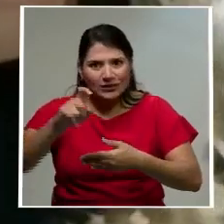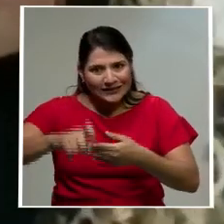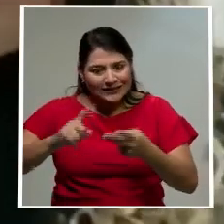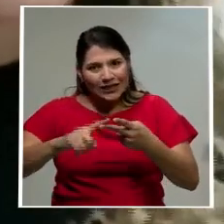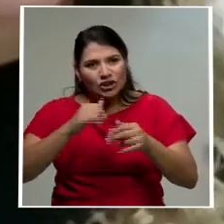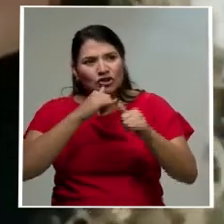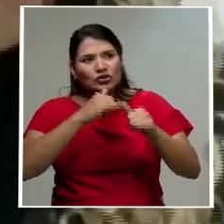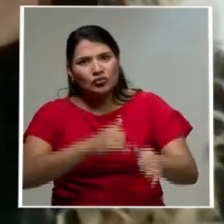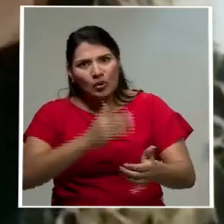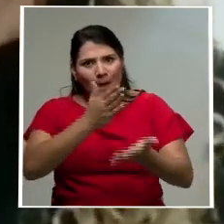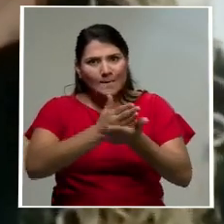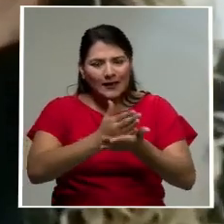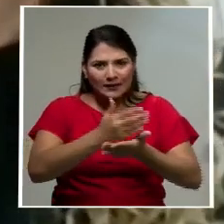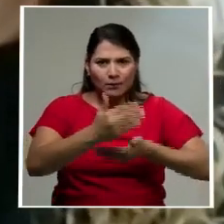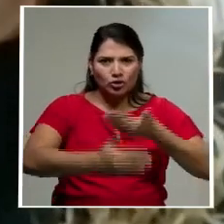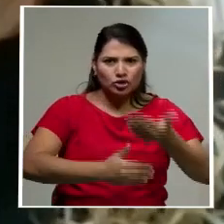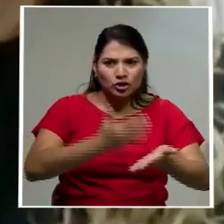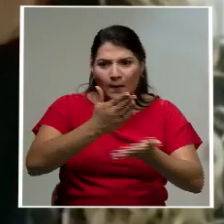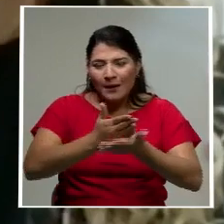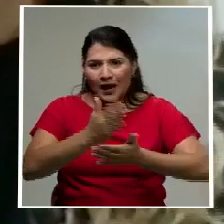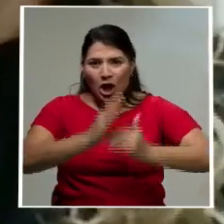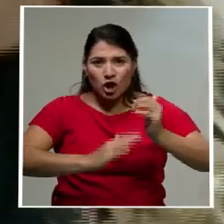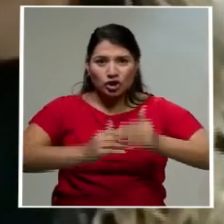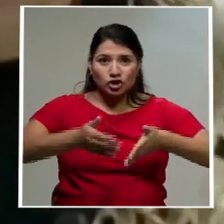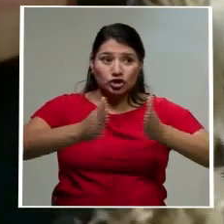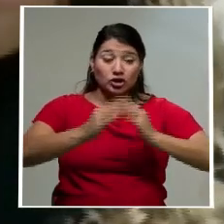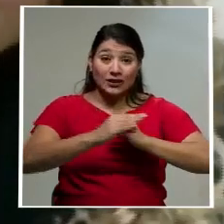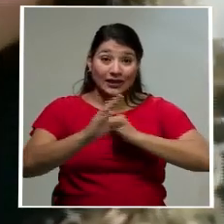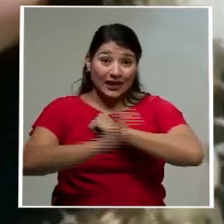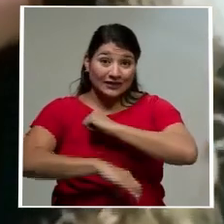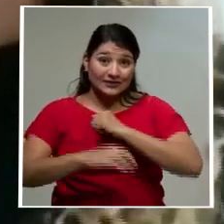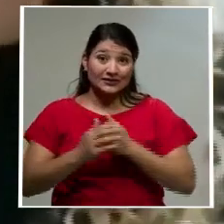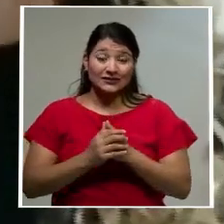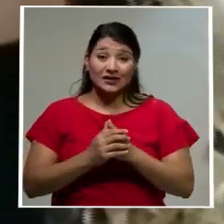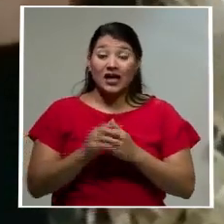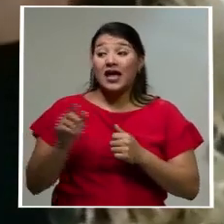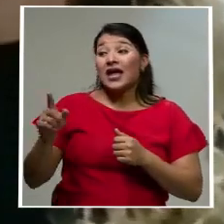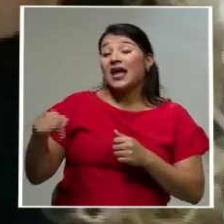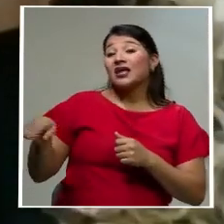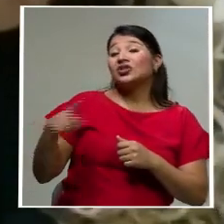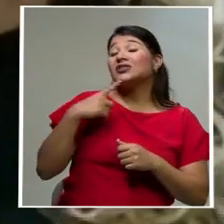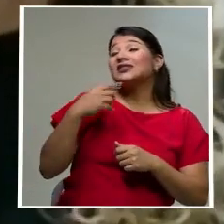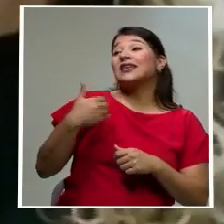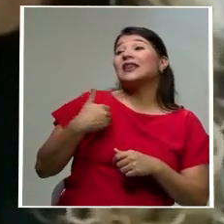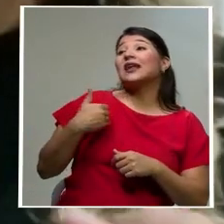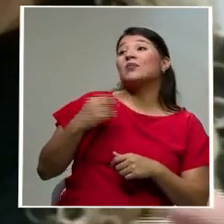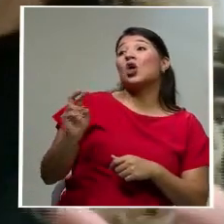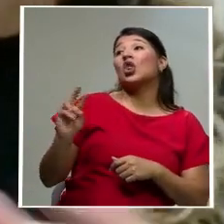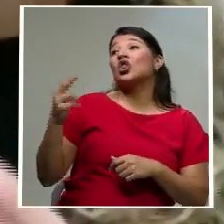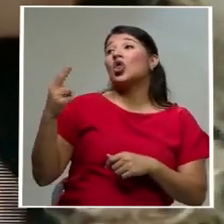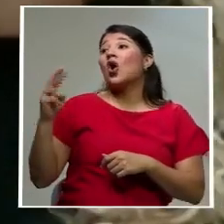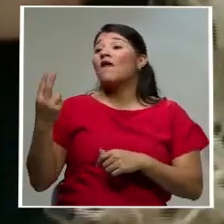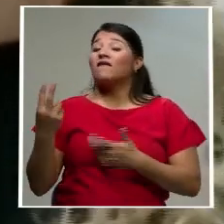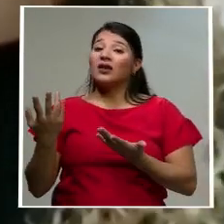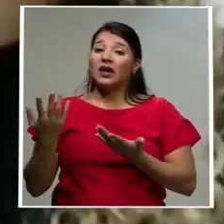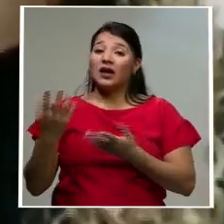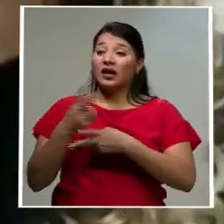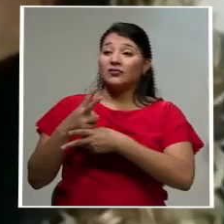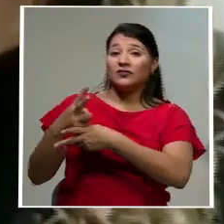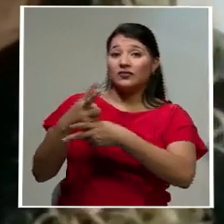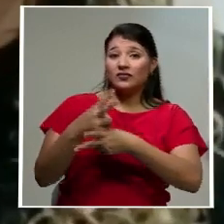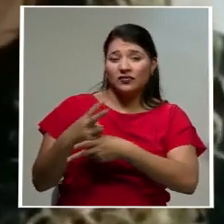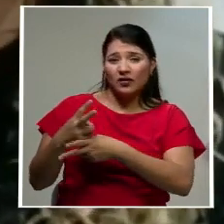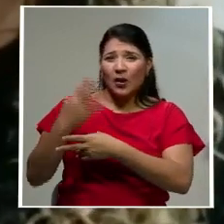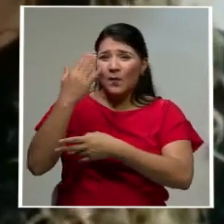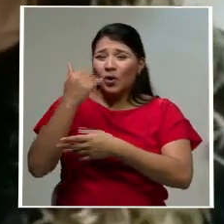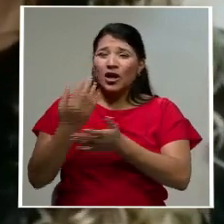construcciones, parar el proceso. Ellos dicen, ay, es que hay doble gobernanza y teníamos doble rol porque los contratos